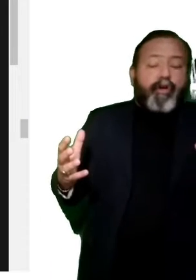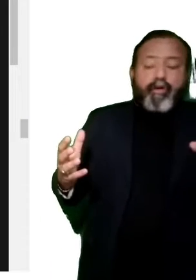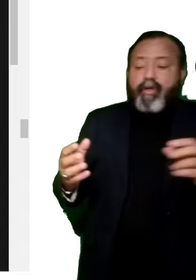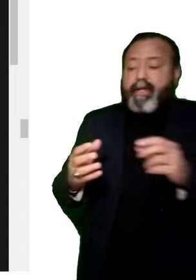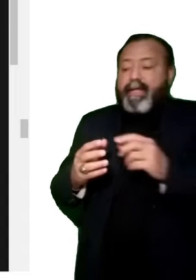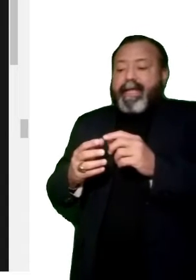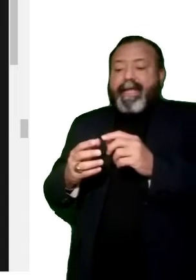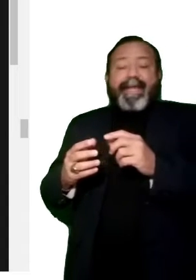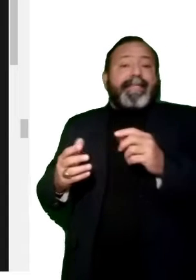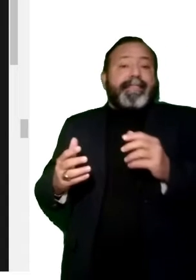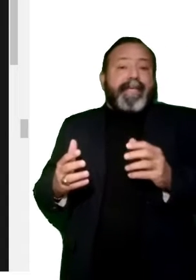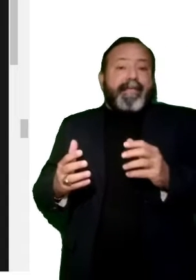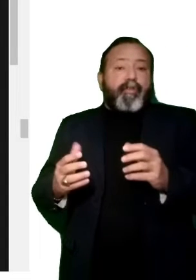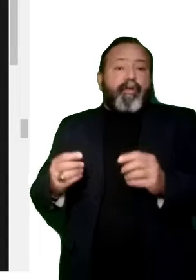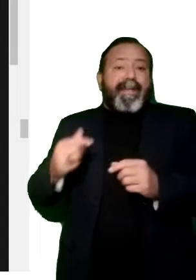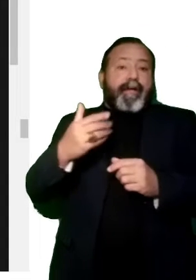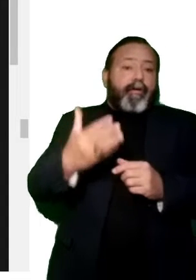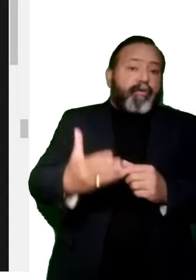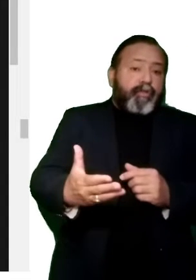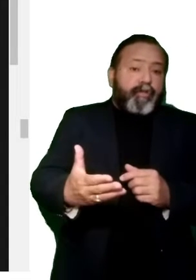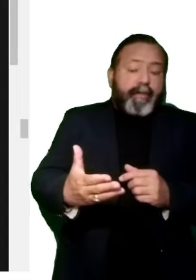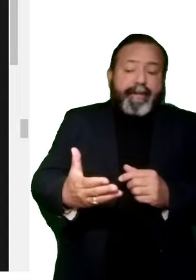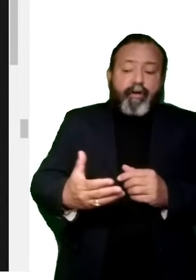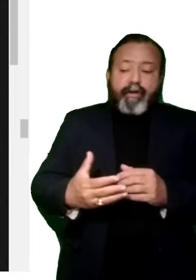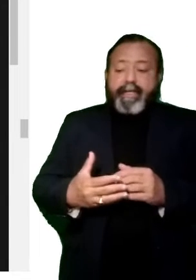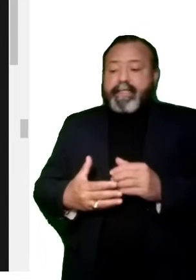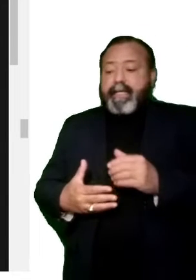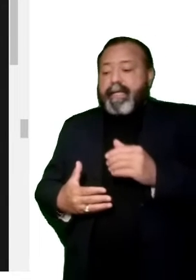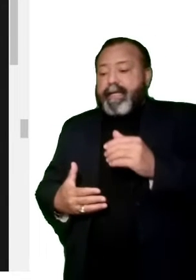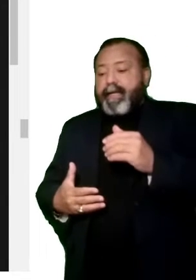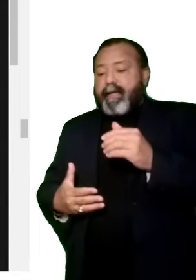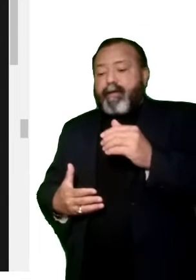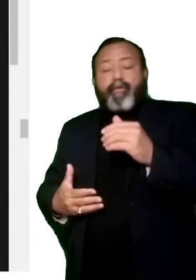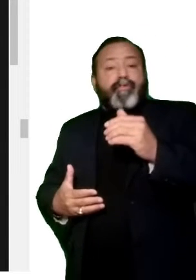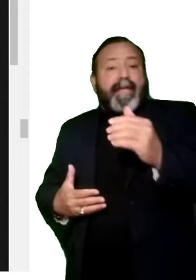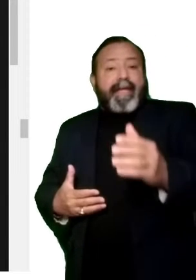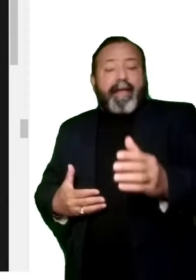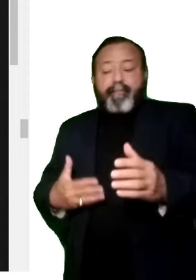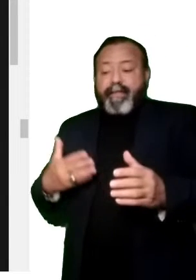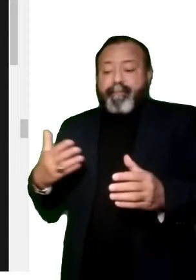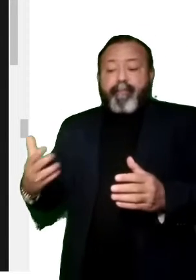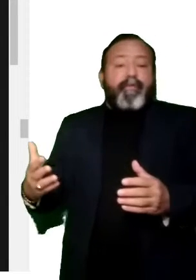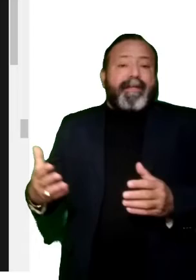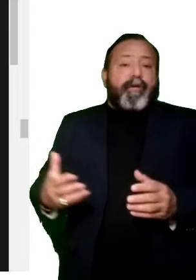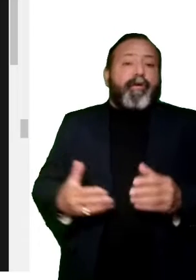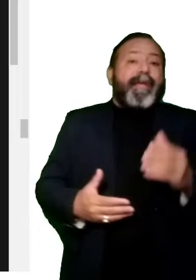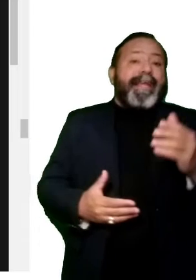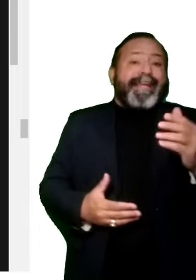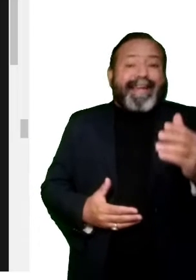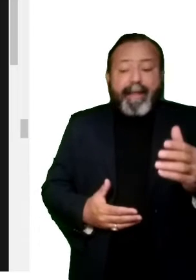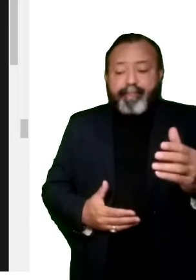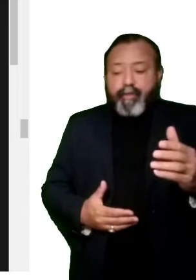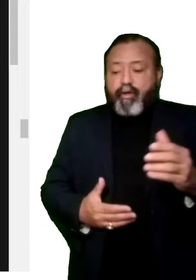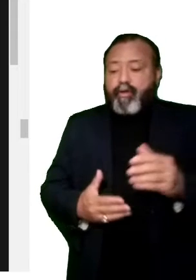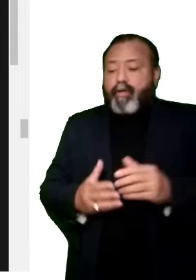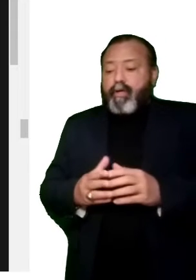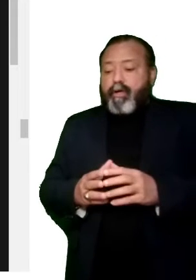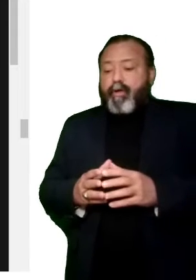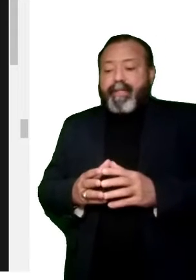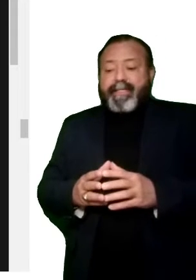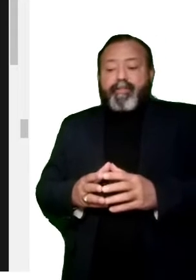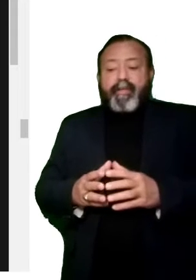desde la violación, el incesto, la corrupción de menores, los ultrajes al poder público,